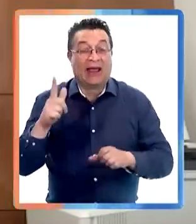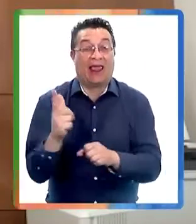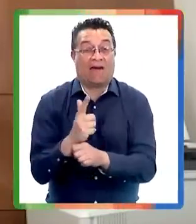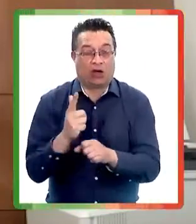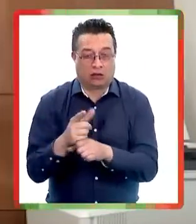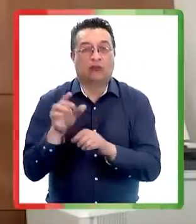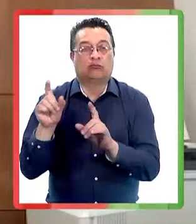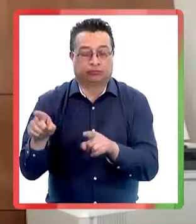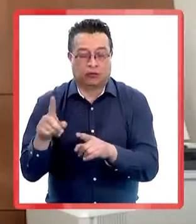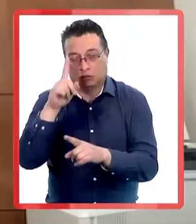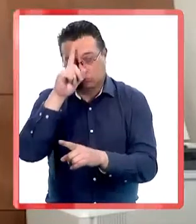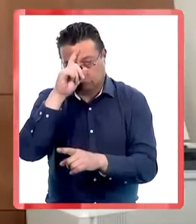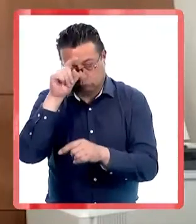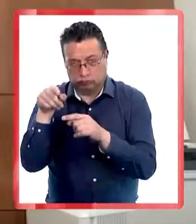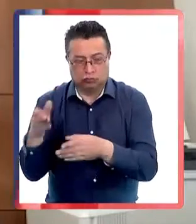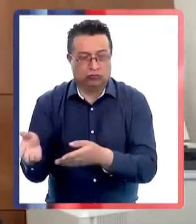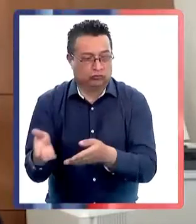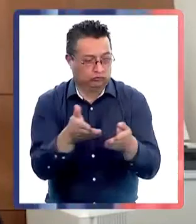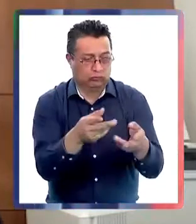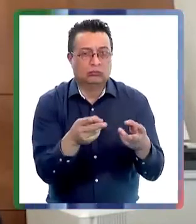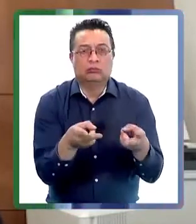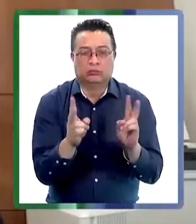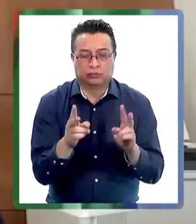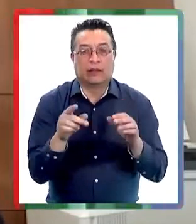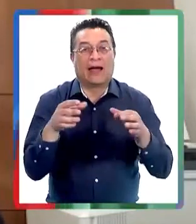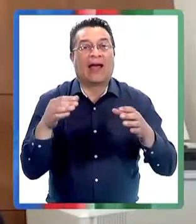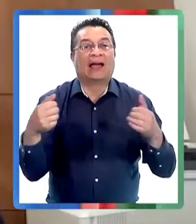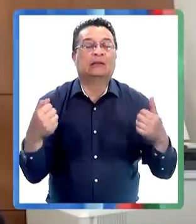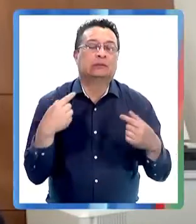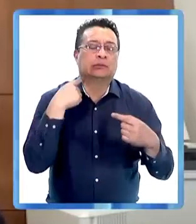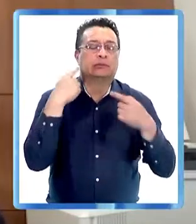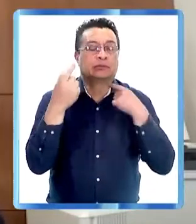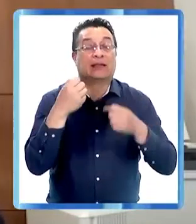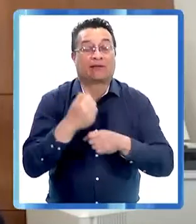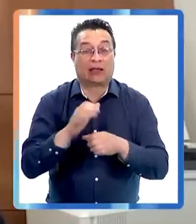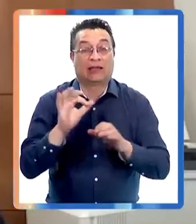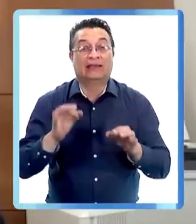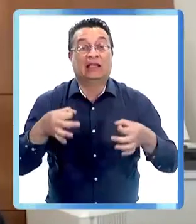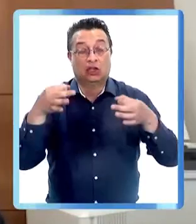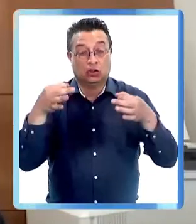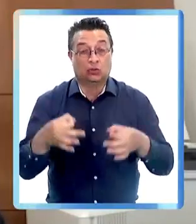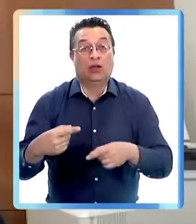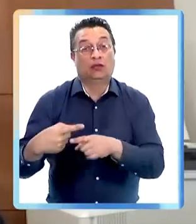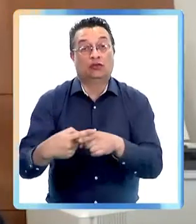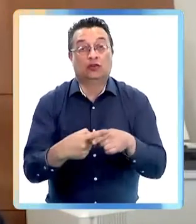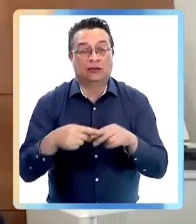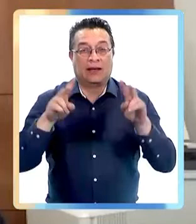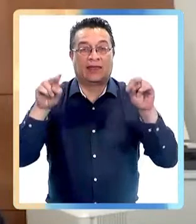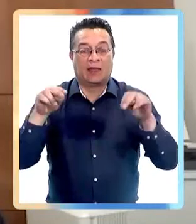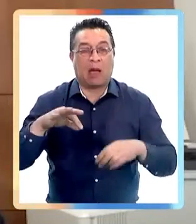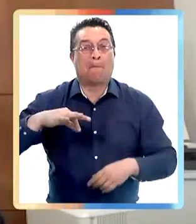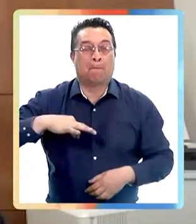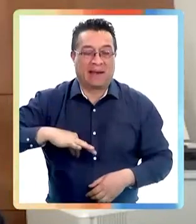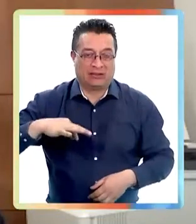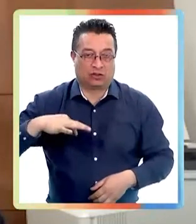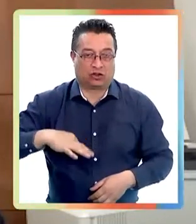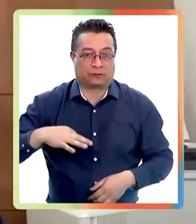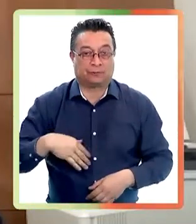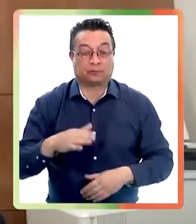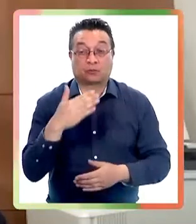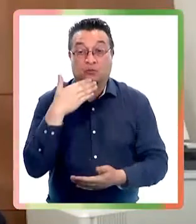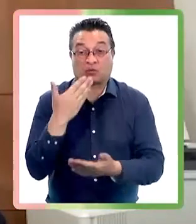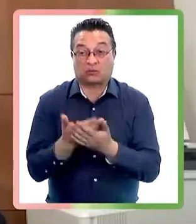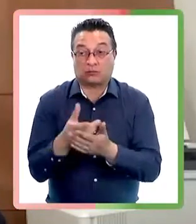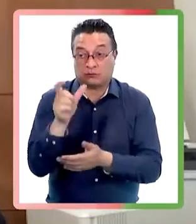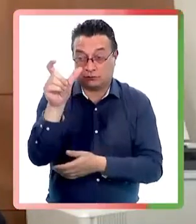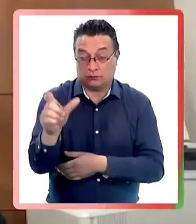de accidentes del trabajo, por ejemplo, y también debiera operar la seguridad social, Francisco, en materia de pensiones, ¿no? Cuando una